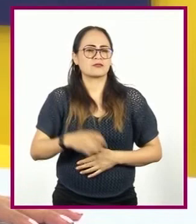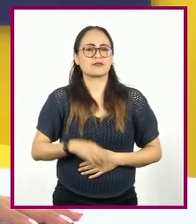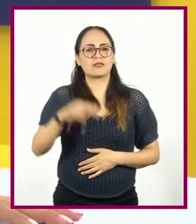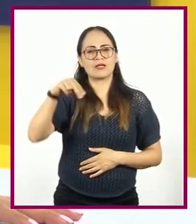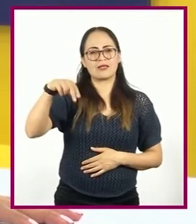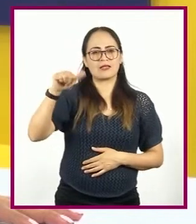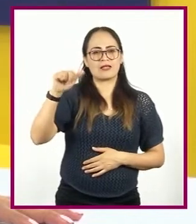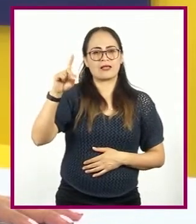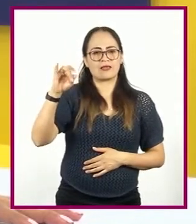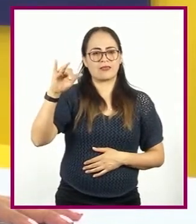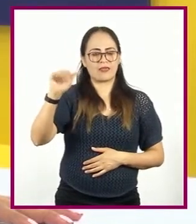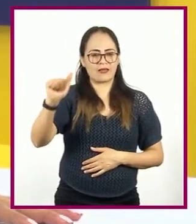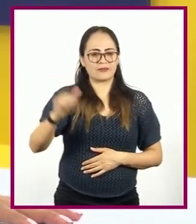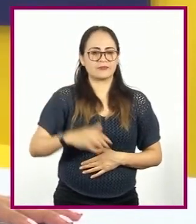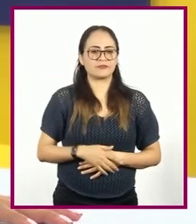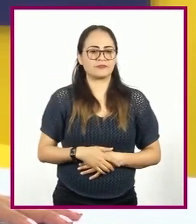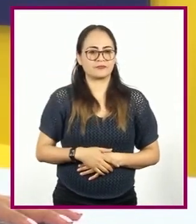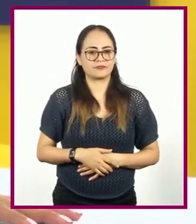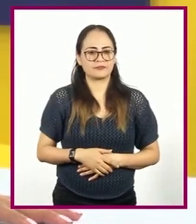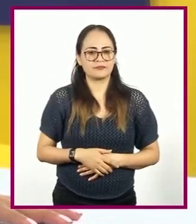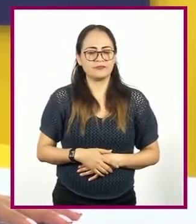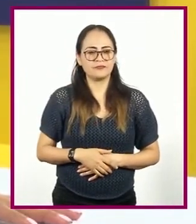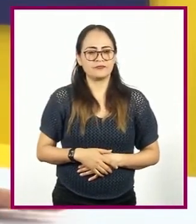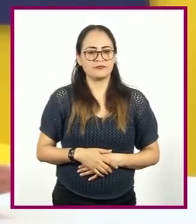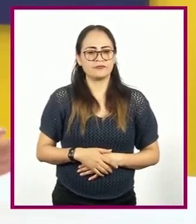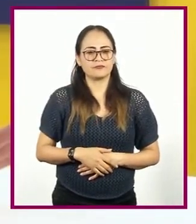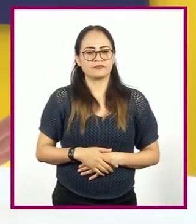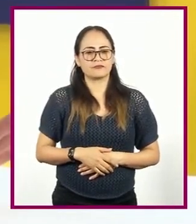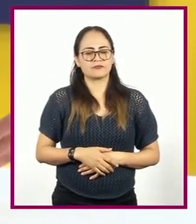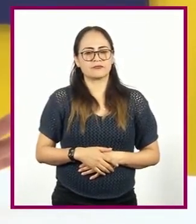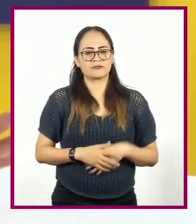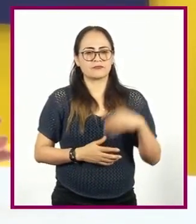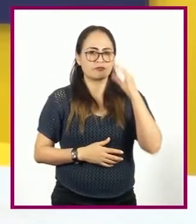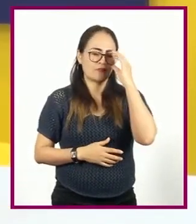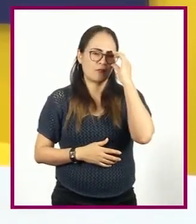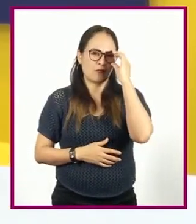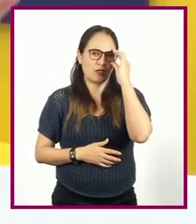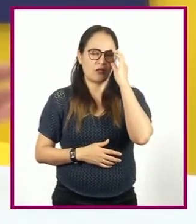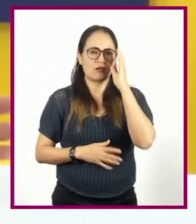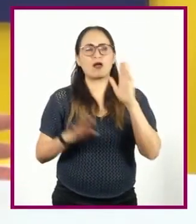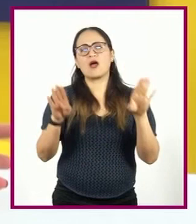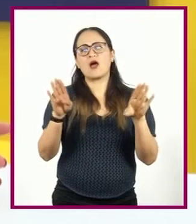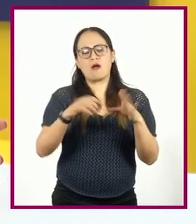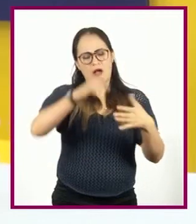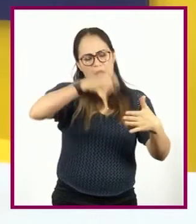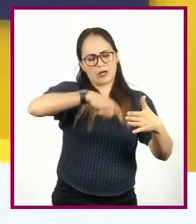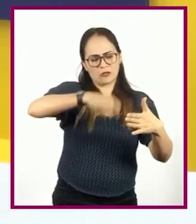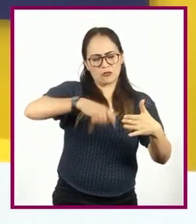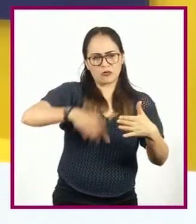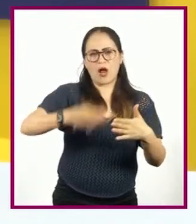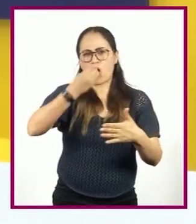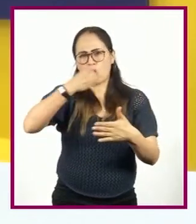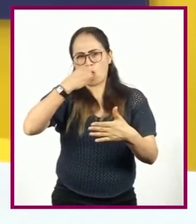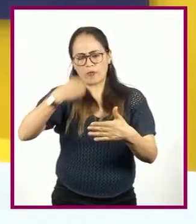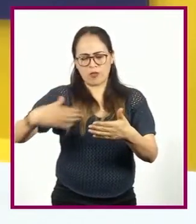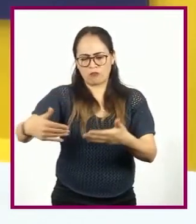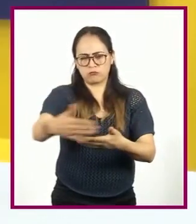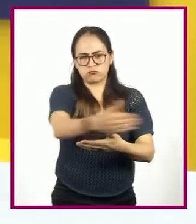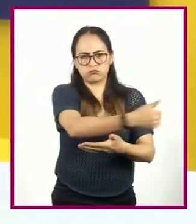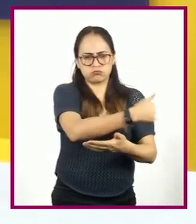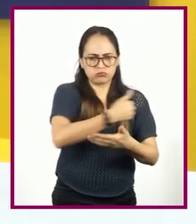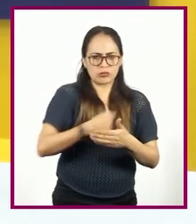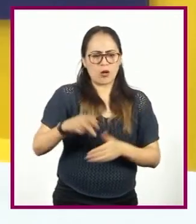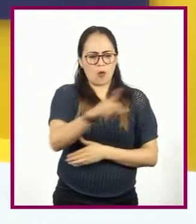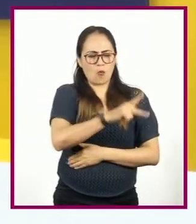Nadia. Al poder obtener una buena parte de su alimento a través de la agricultura, los primeros pueblos